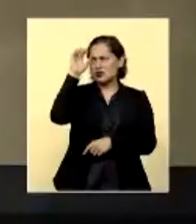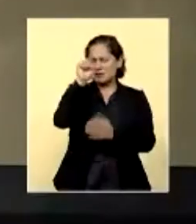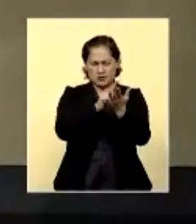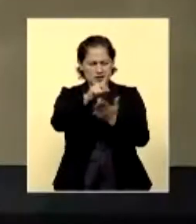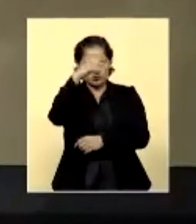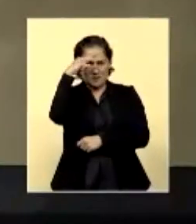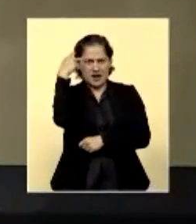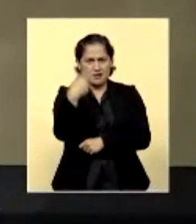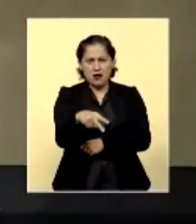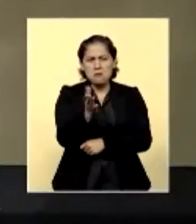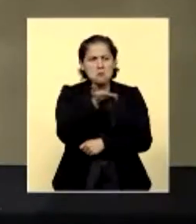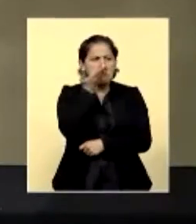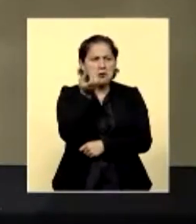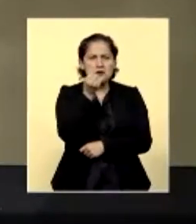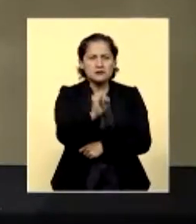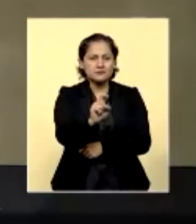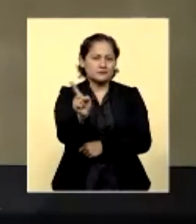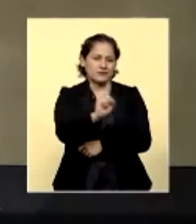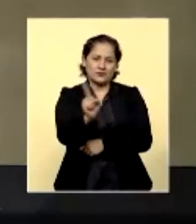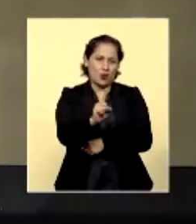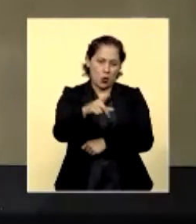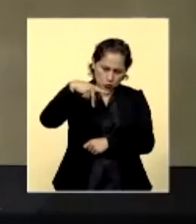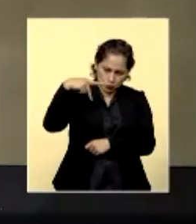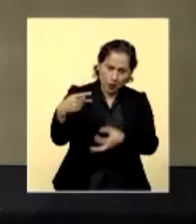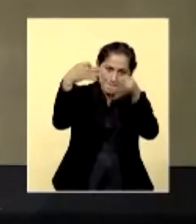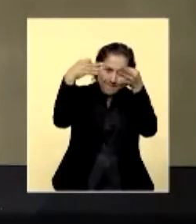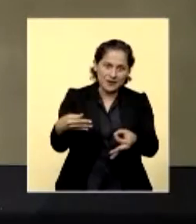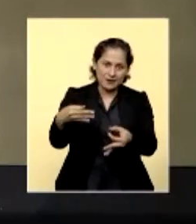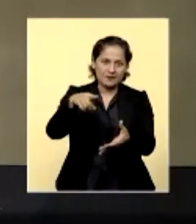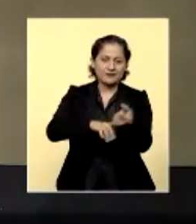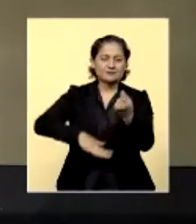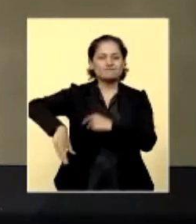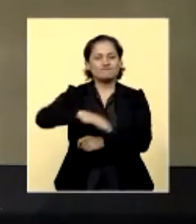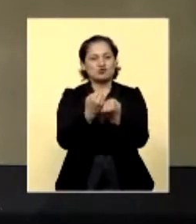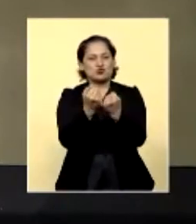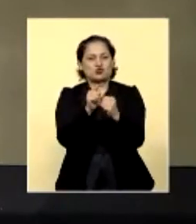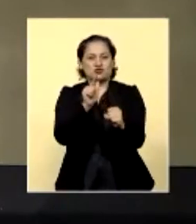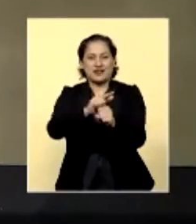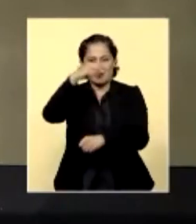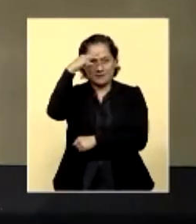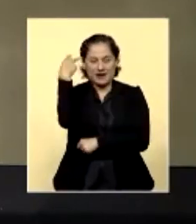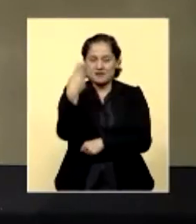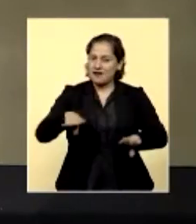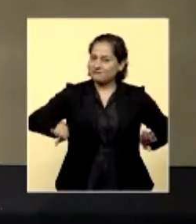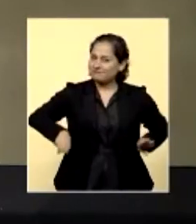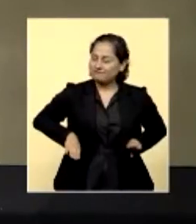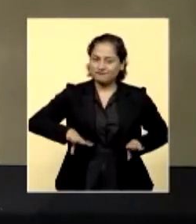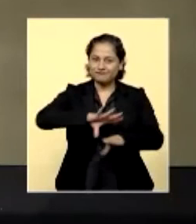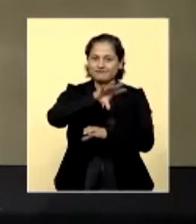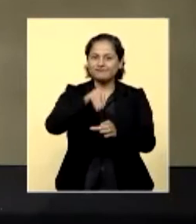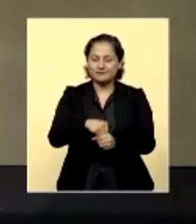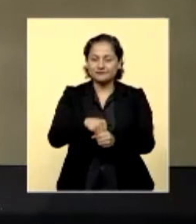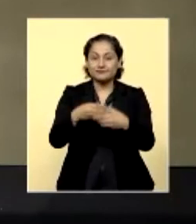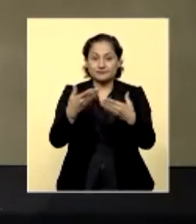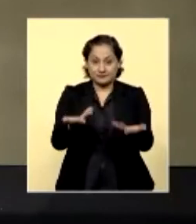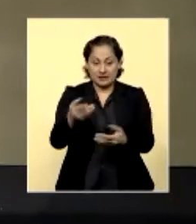Es el derecho mexicano del Estado social. Y en un evento nos tuvimos con nosotros. Y en el evento